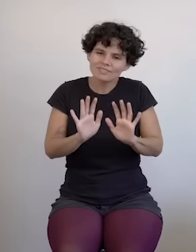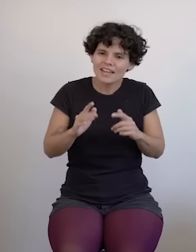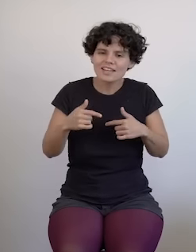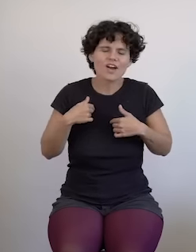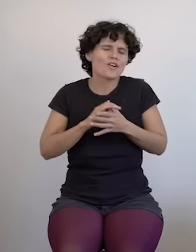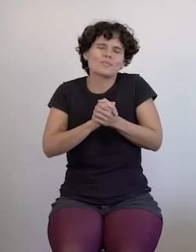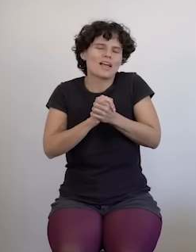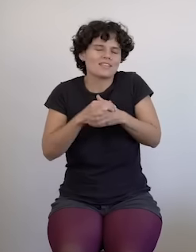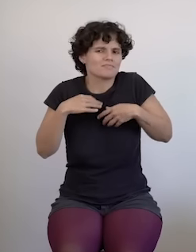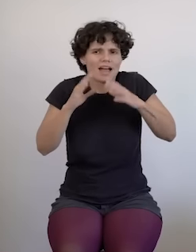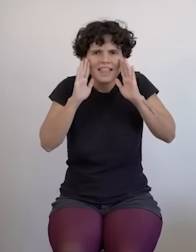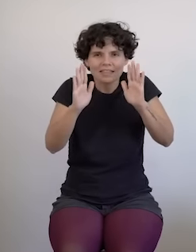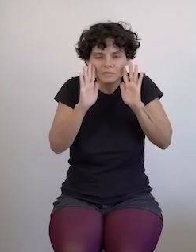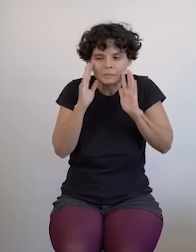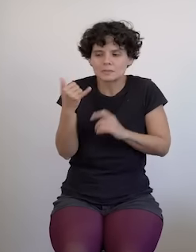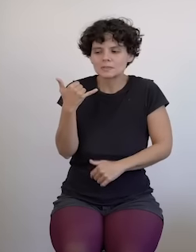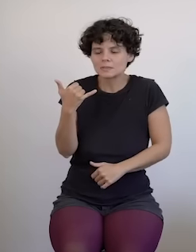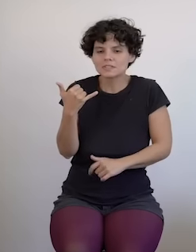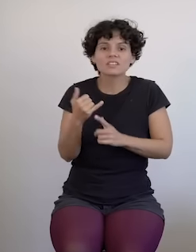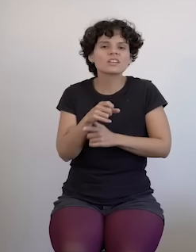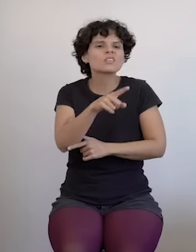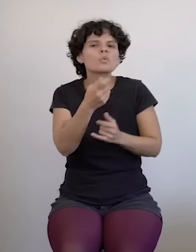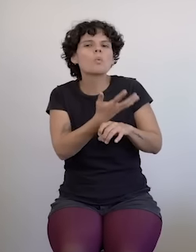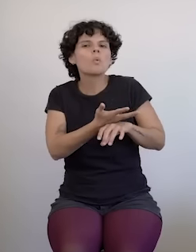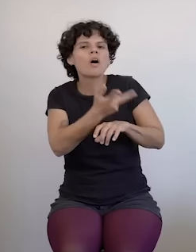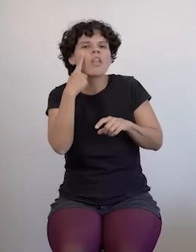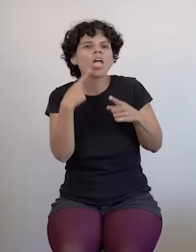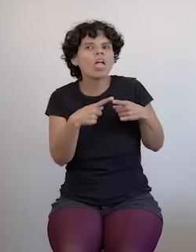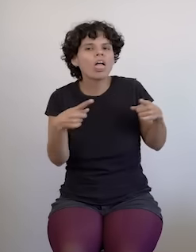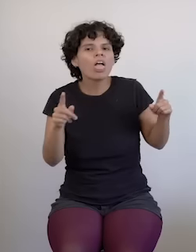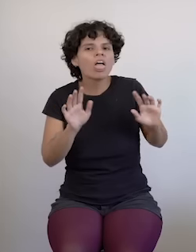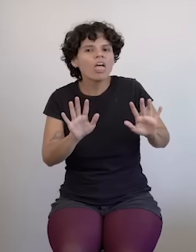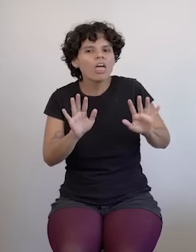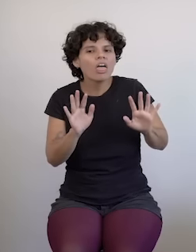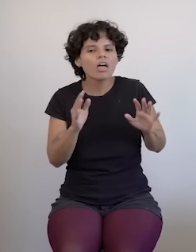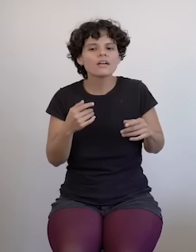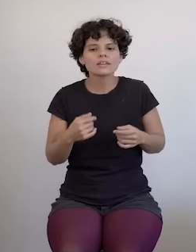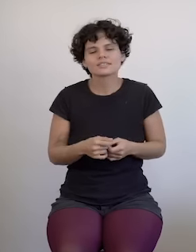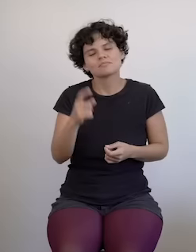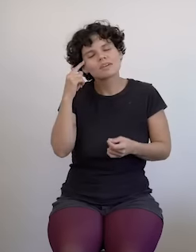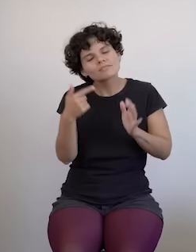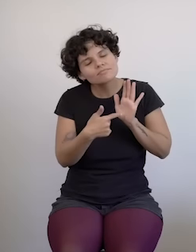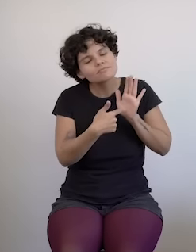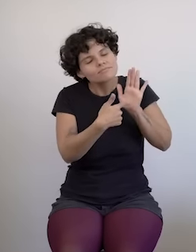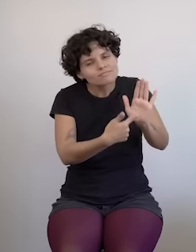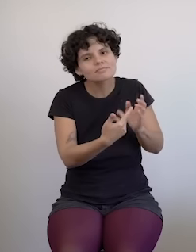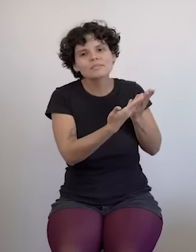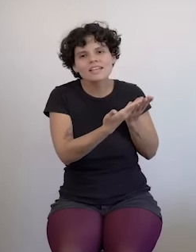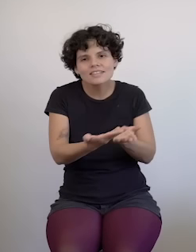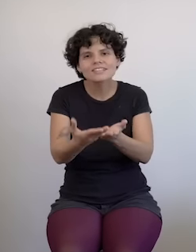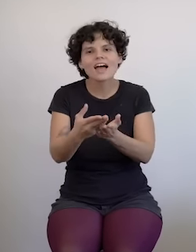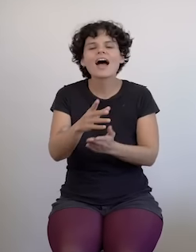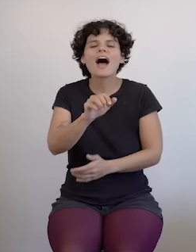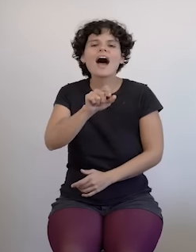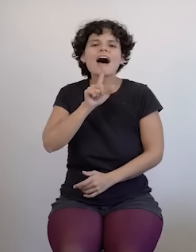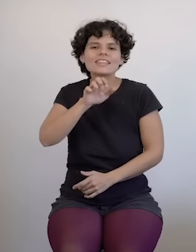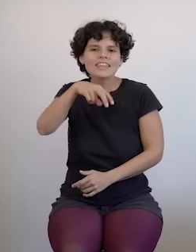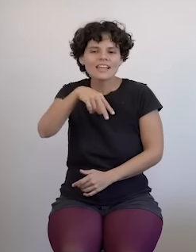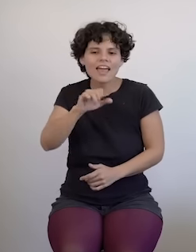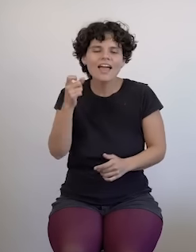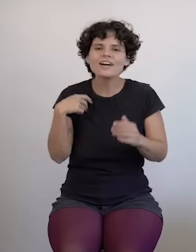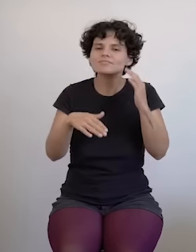este, que... ¿Este era el llamado? Sí, compañero, estaba atento. Pero estos güeyes lo han dilatado. ¡Ah, oh, tienes la culpa! Lo primero, presentarle a DJ Atenea. Hola,